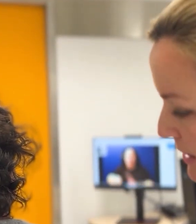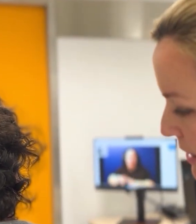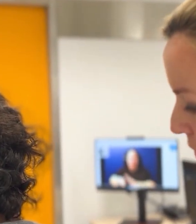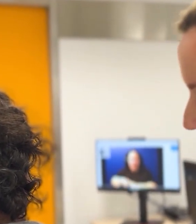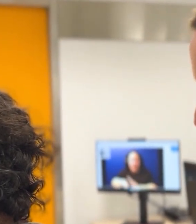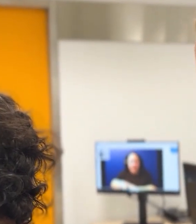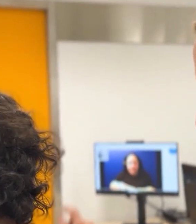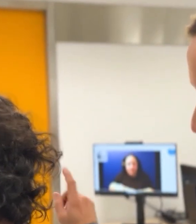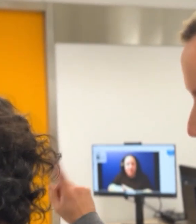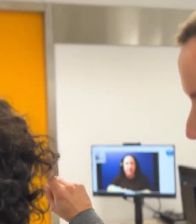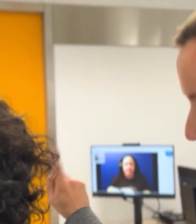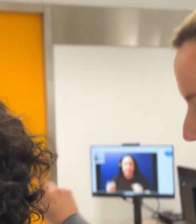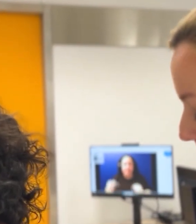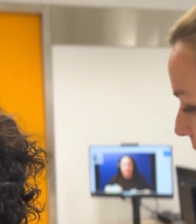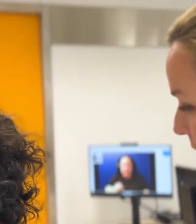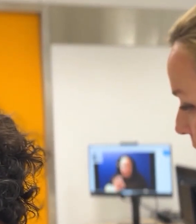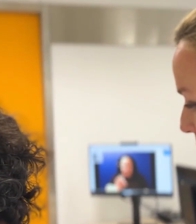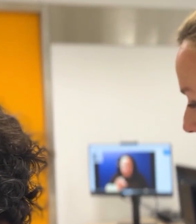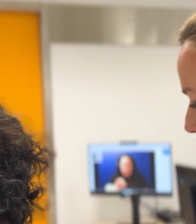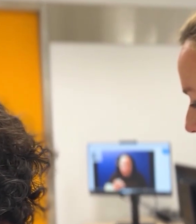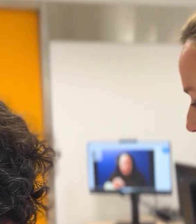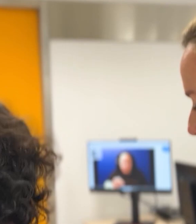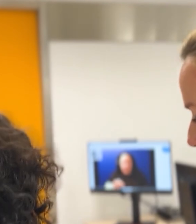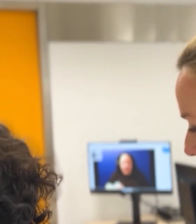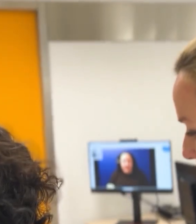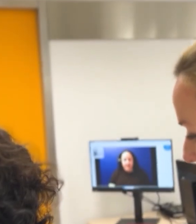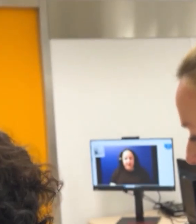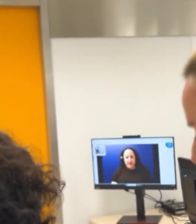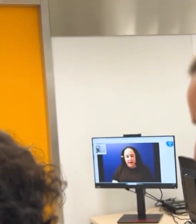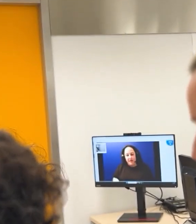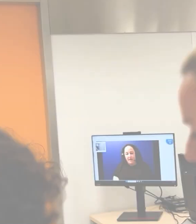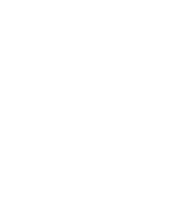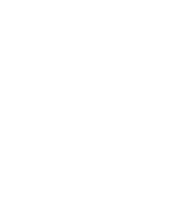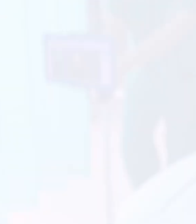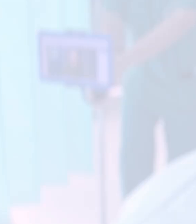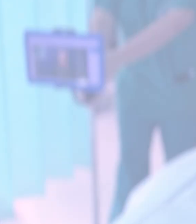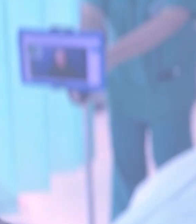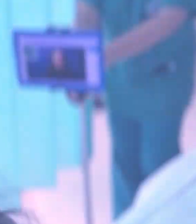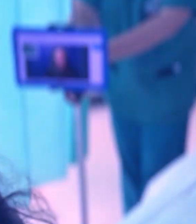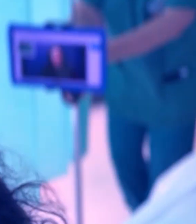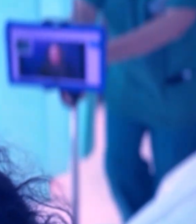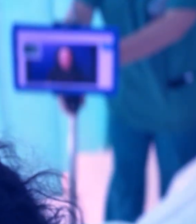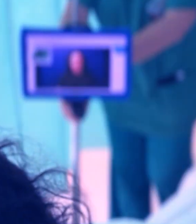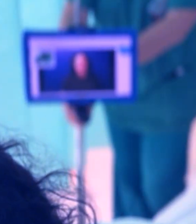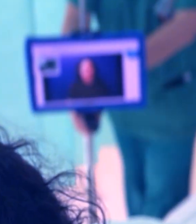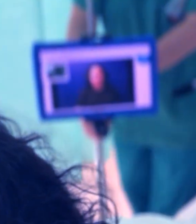Más en el lado derecho, ¿verdad? En el lado izquierdo, en el lado izquierdo. El lado derecho no. Pero te estoy dando, ¿verdad?